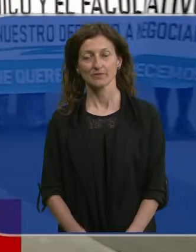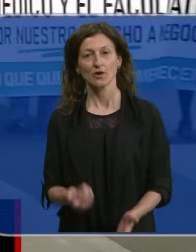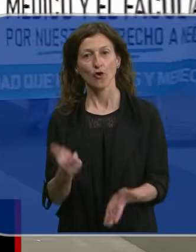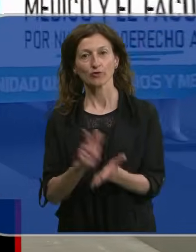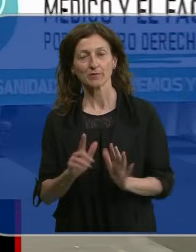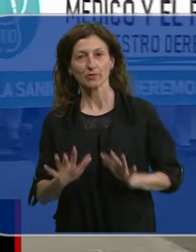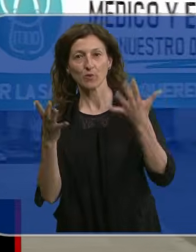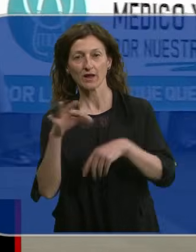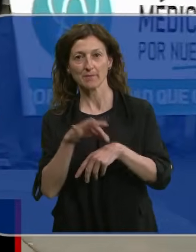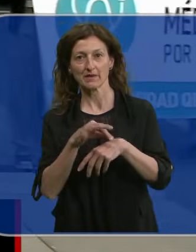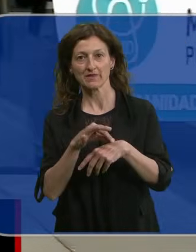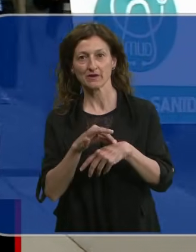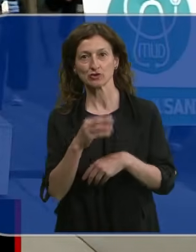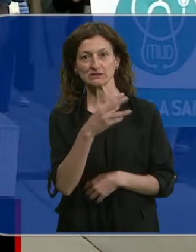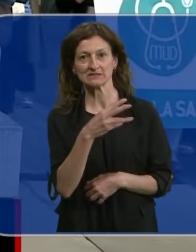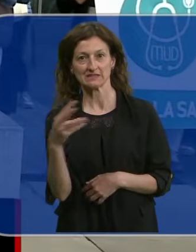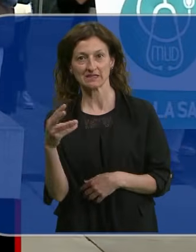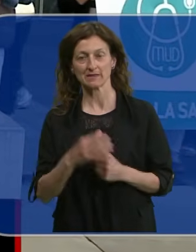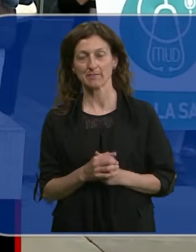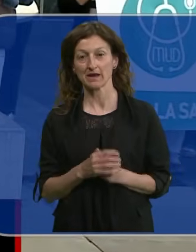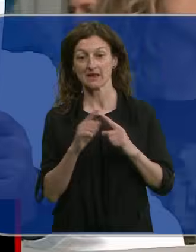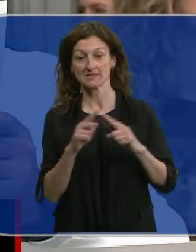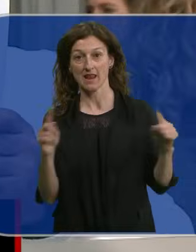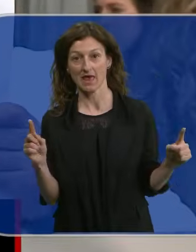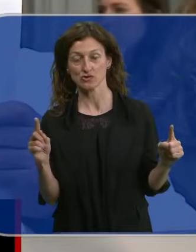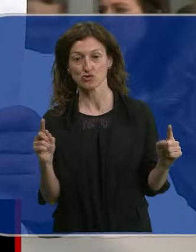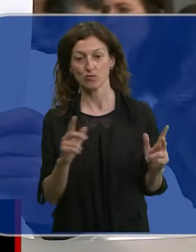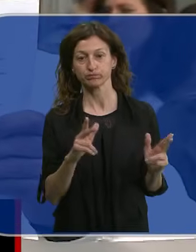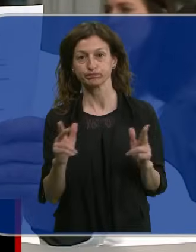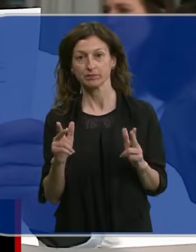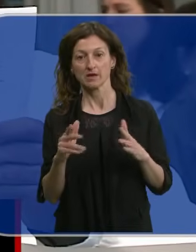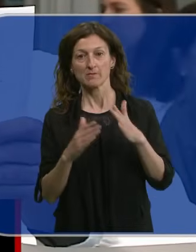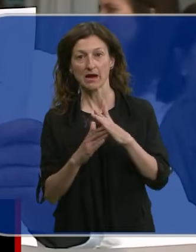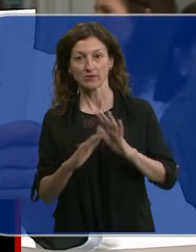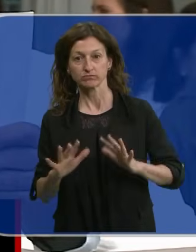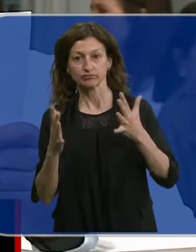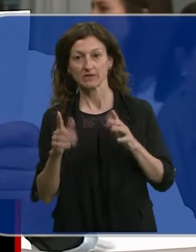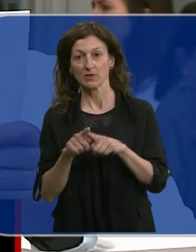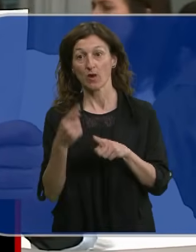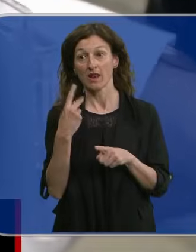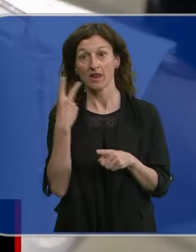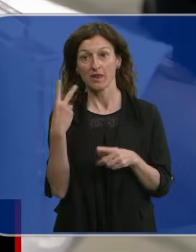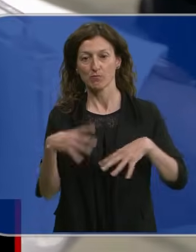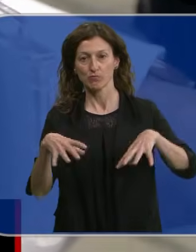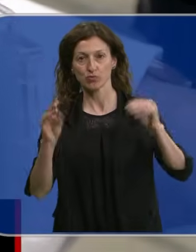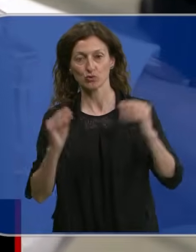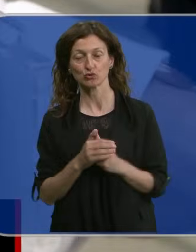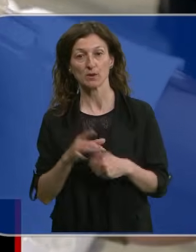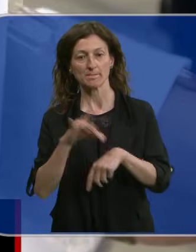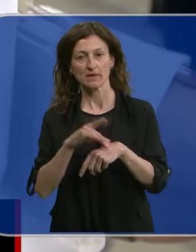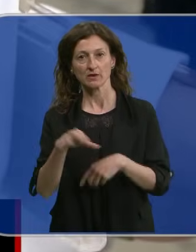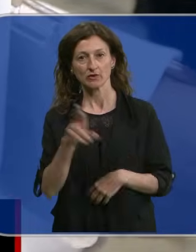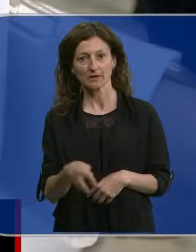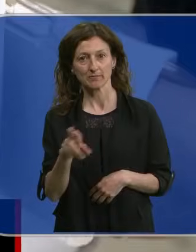Vuelve la huelga de médicos, tercera semana del año con paros y con concentraciones como esta en Burgos. Los facultativos